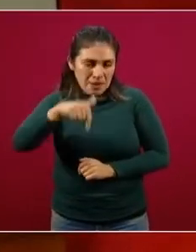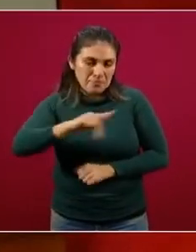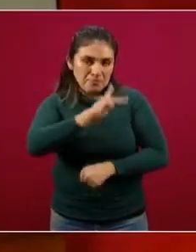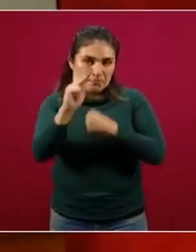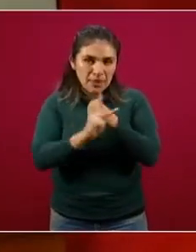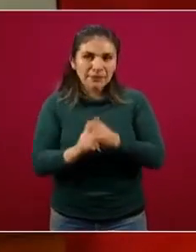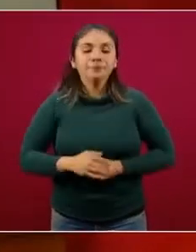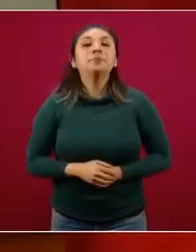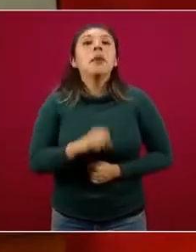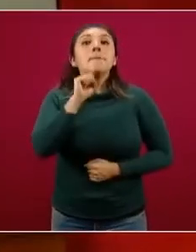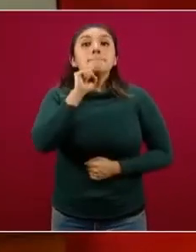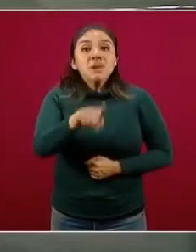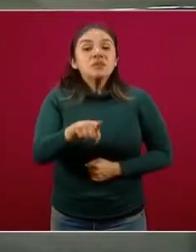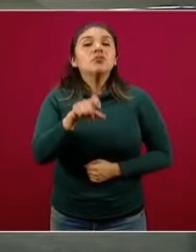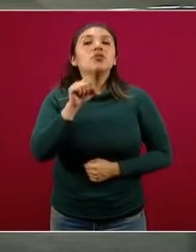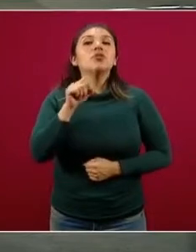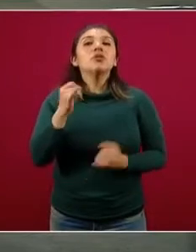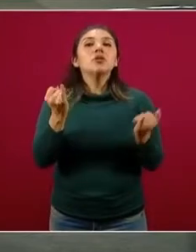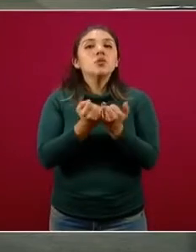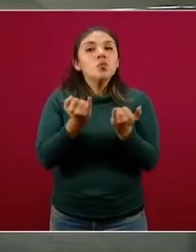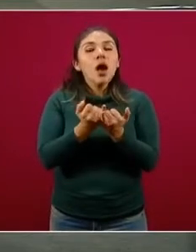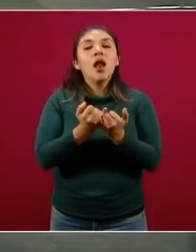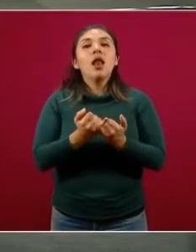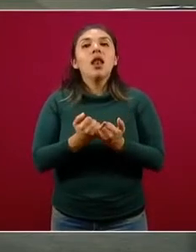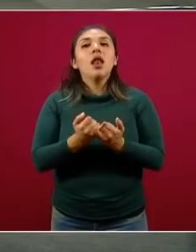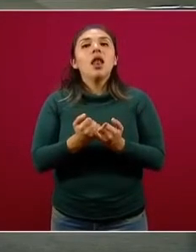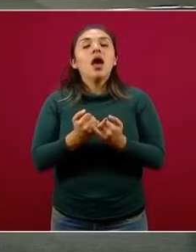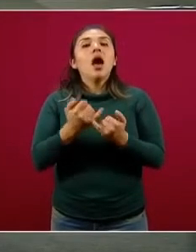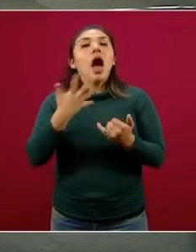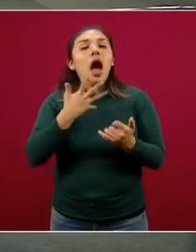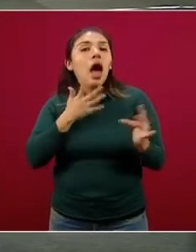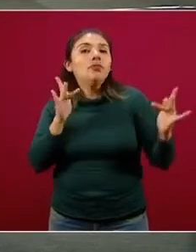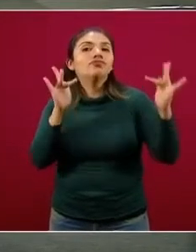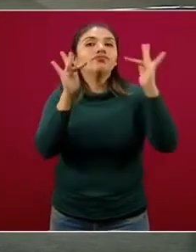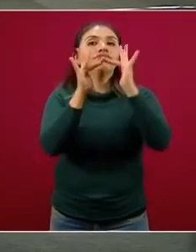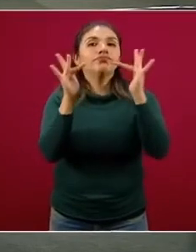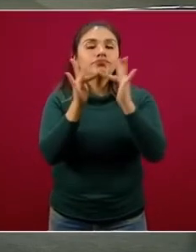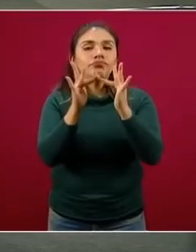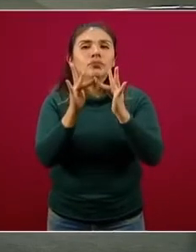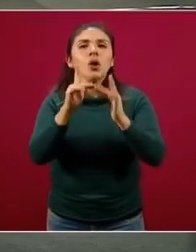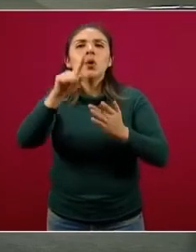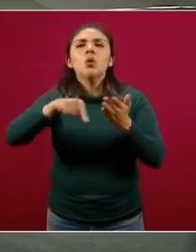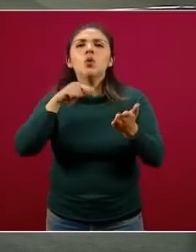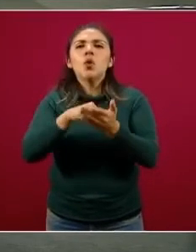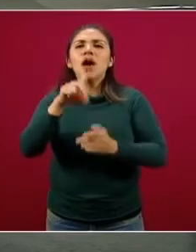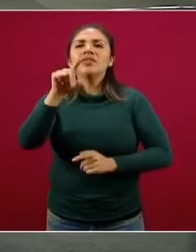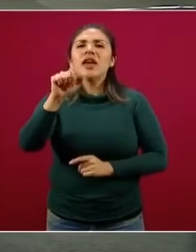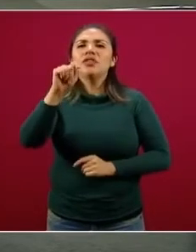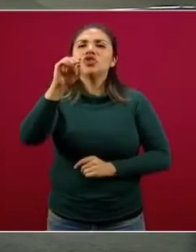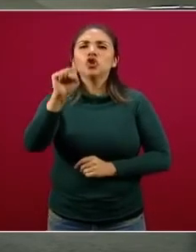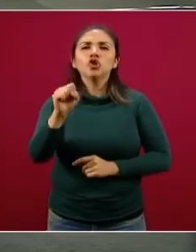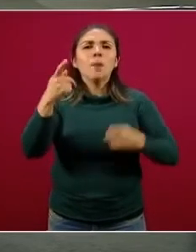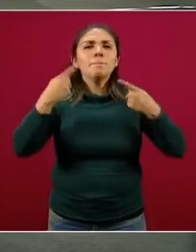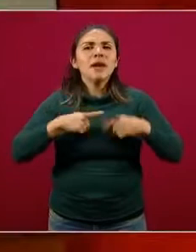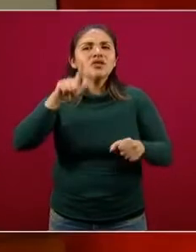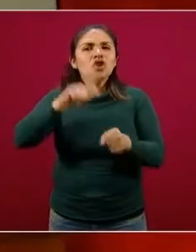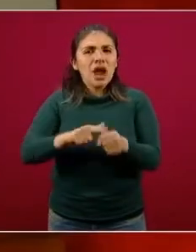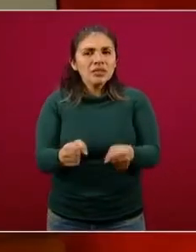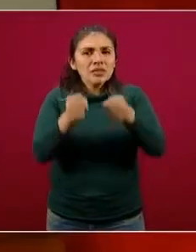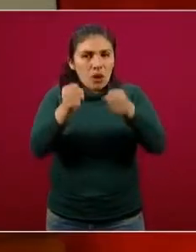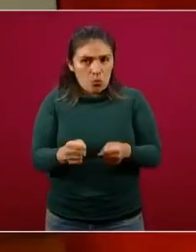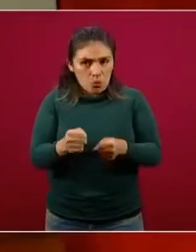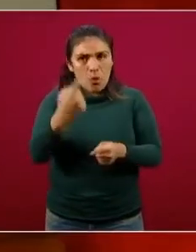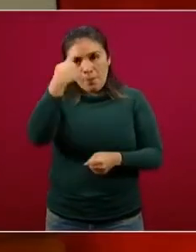país. Asimismo, el vínculo al sitio de datos personales seguros con